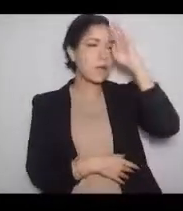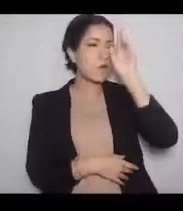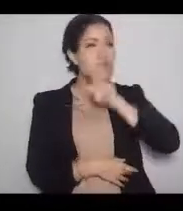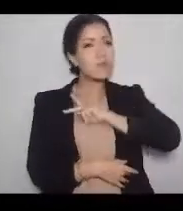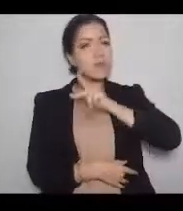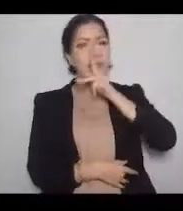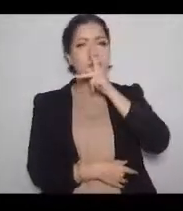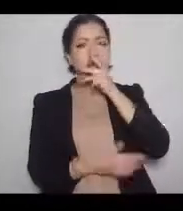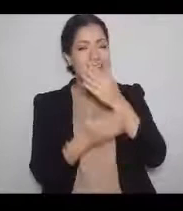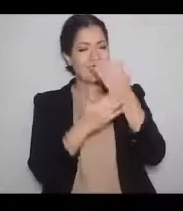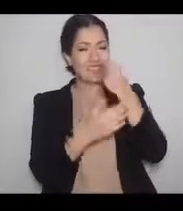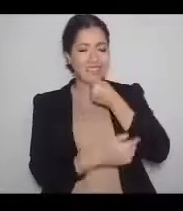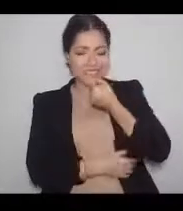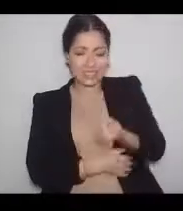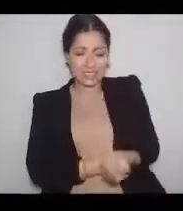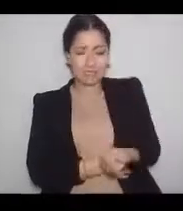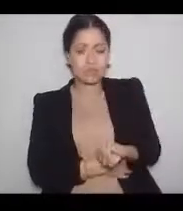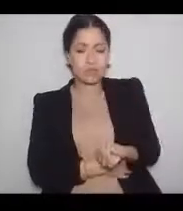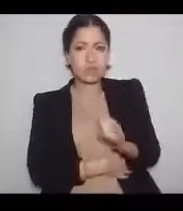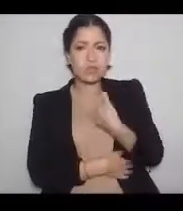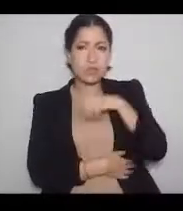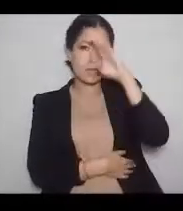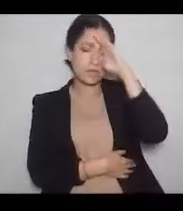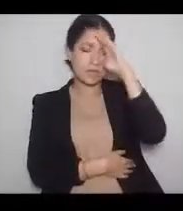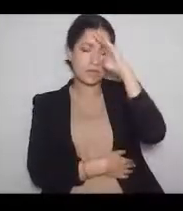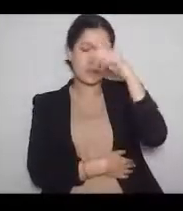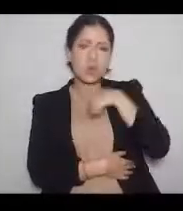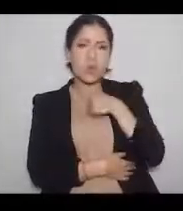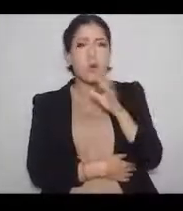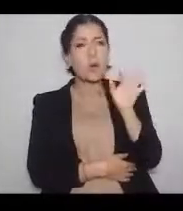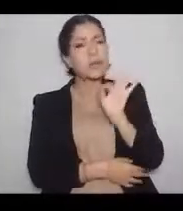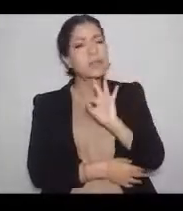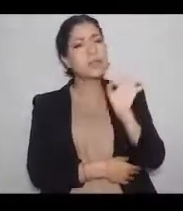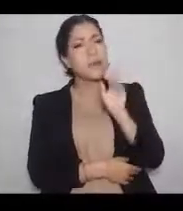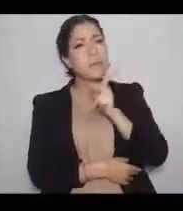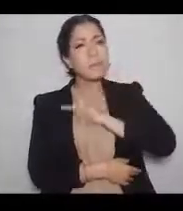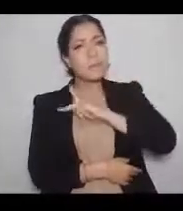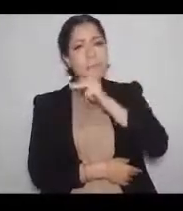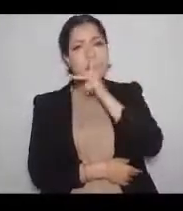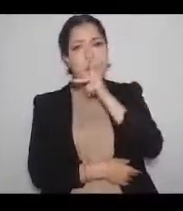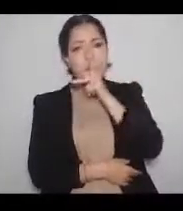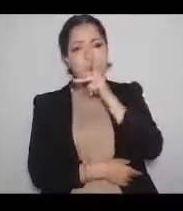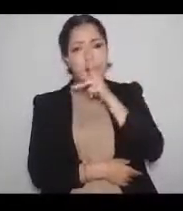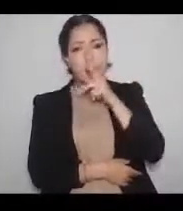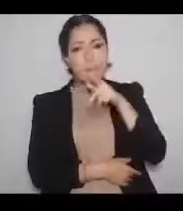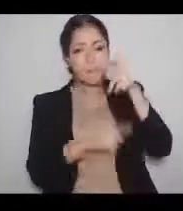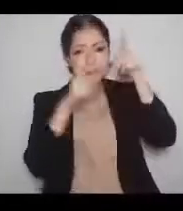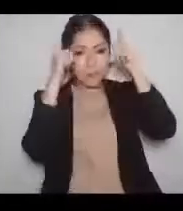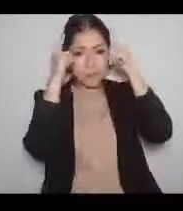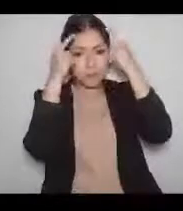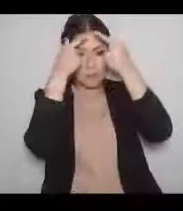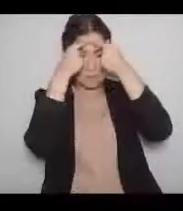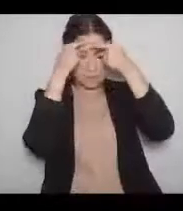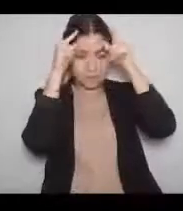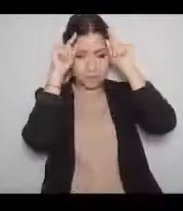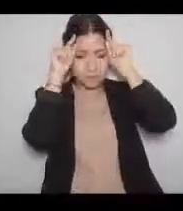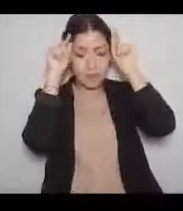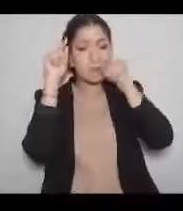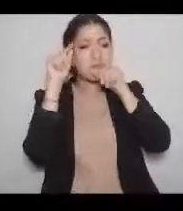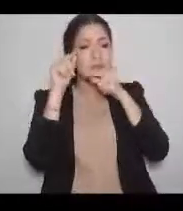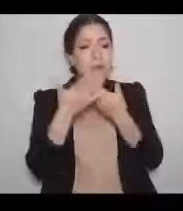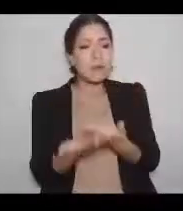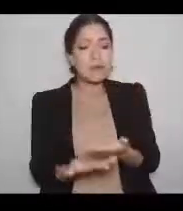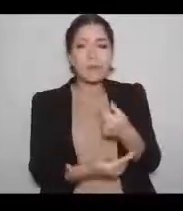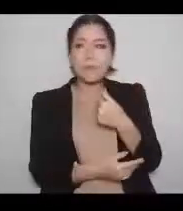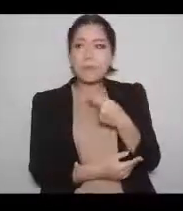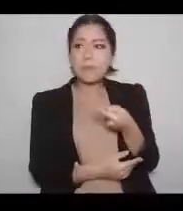barco. Entonces no te había abandonado. Estaba de viaje. Hay viajes muy largos. Quiere decir